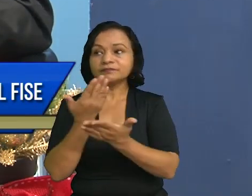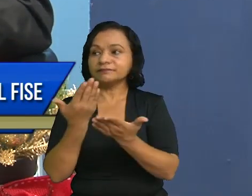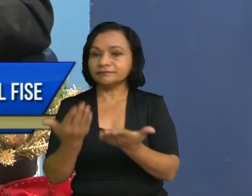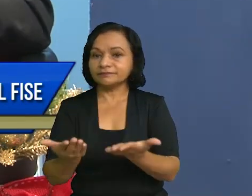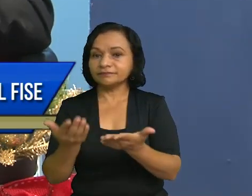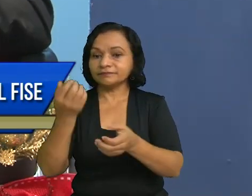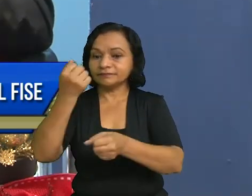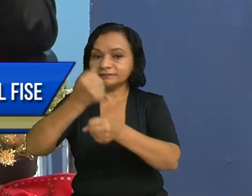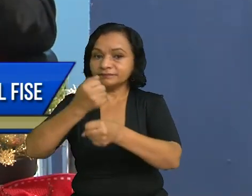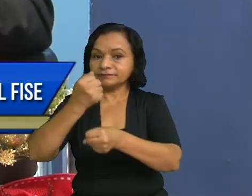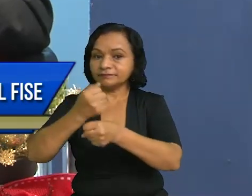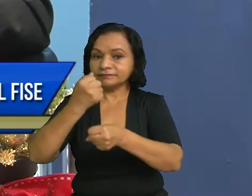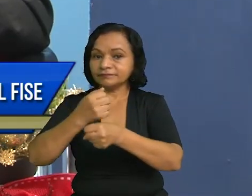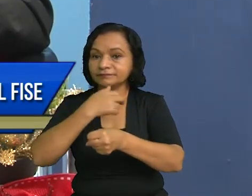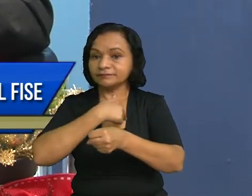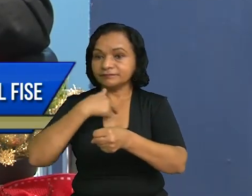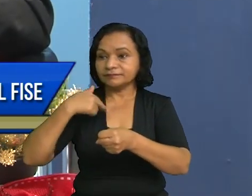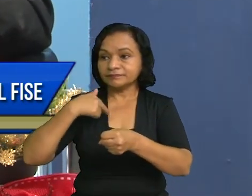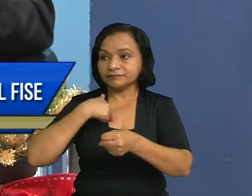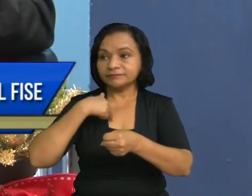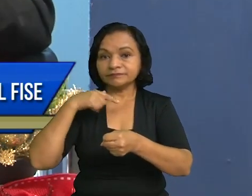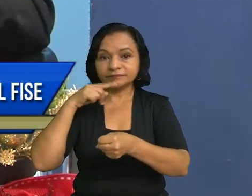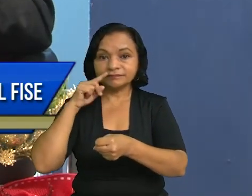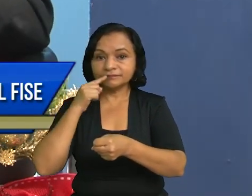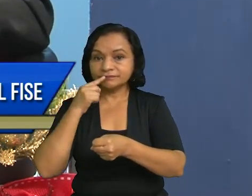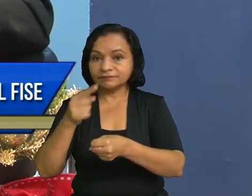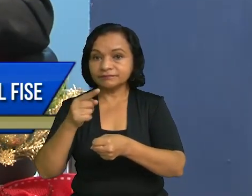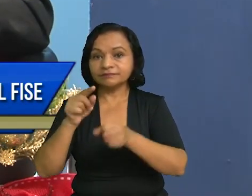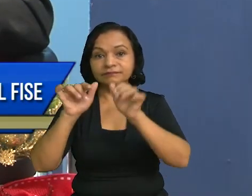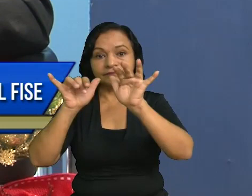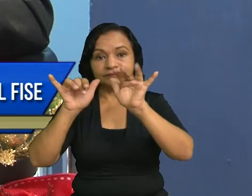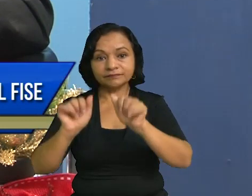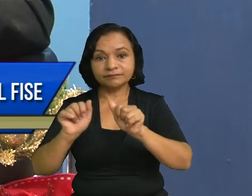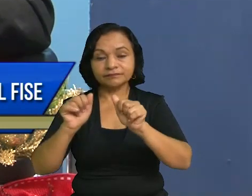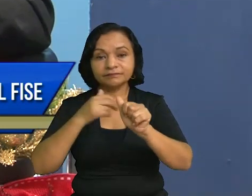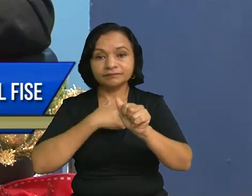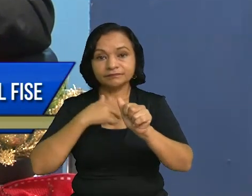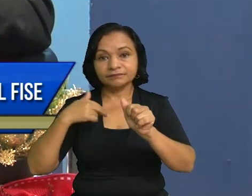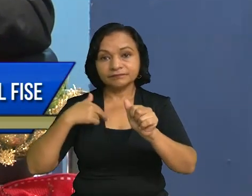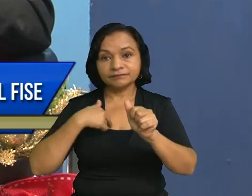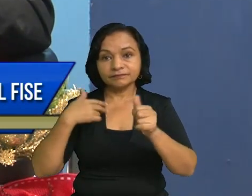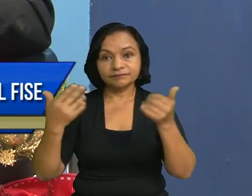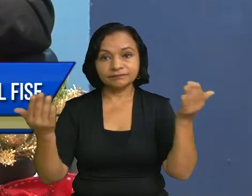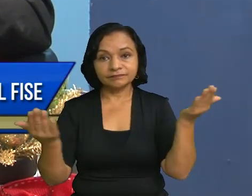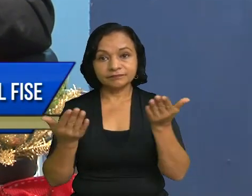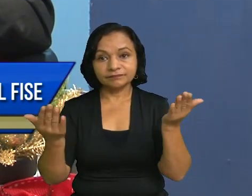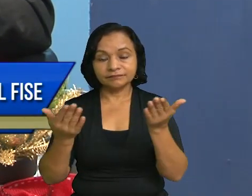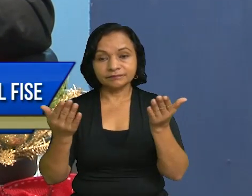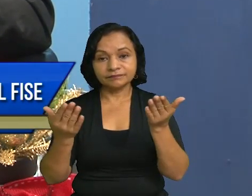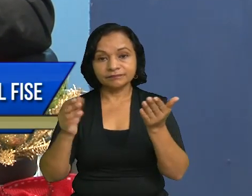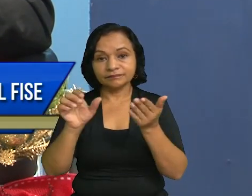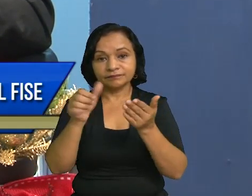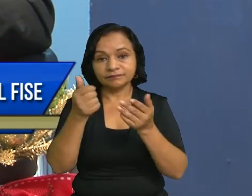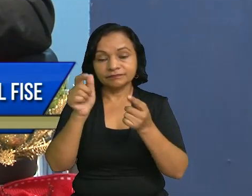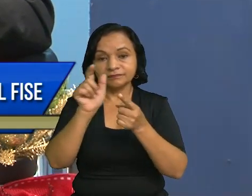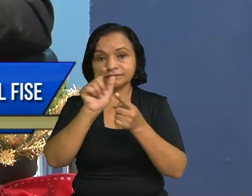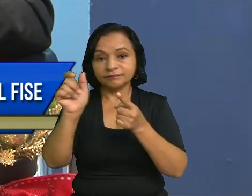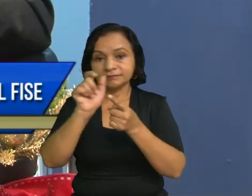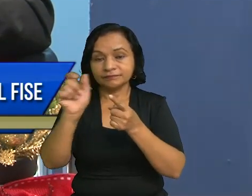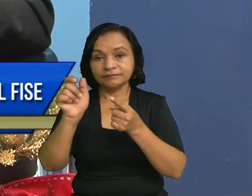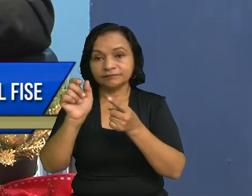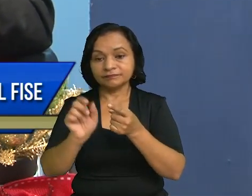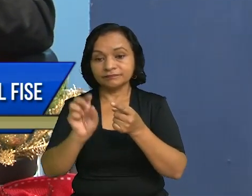trabajo la línea de tiempo y ya nosotros creemos de que en el primer en el